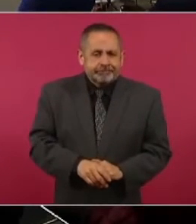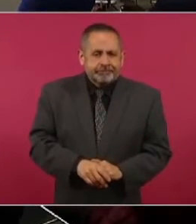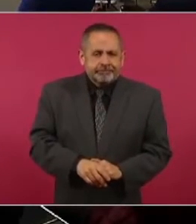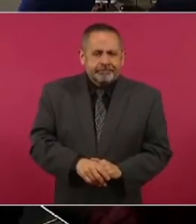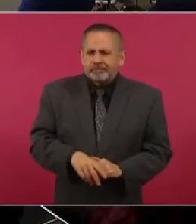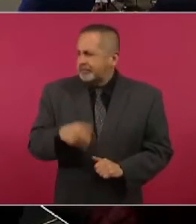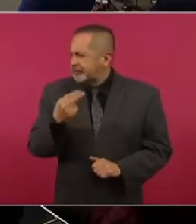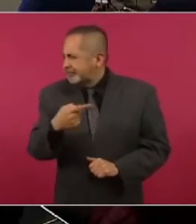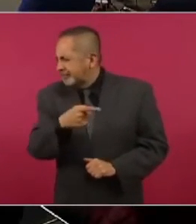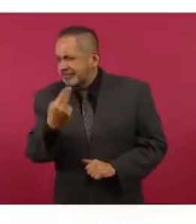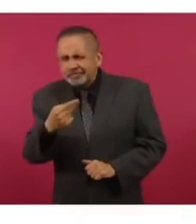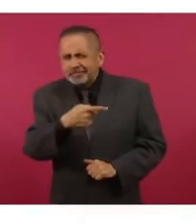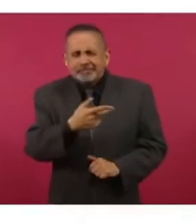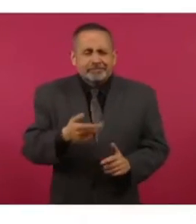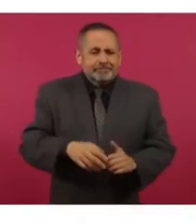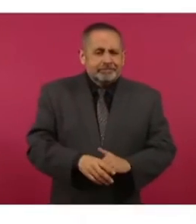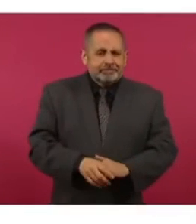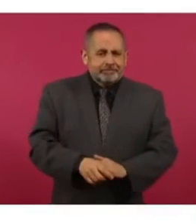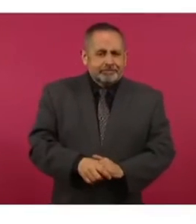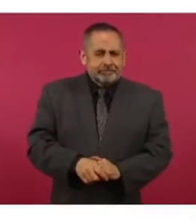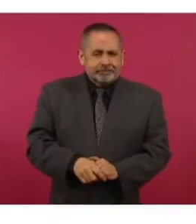¿Cómo se llama?